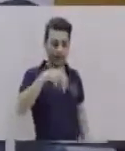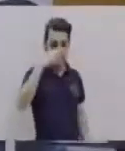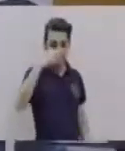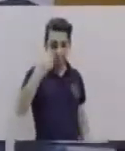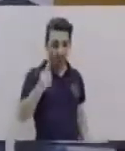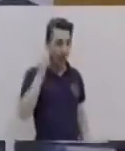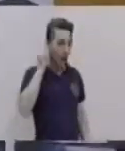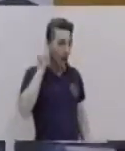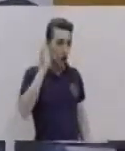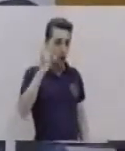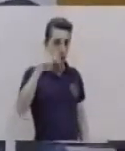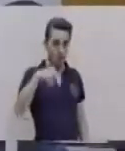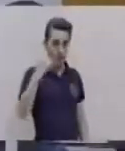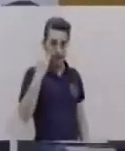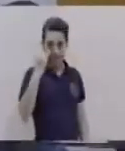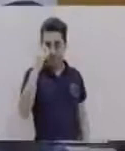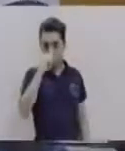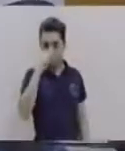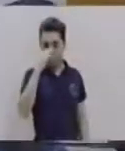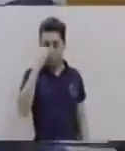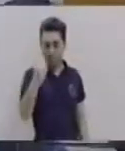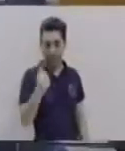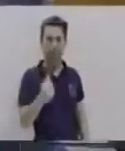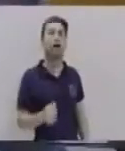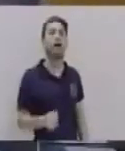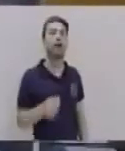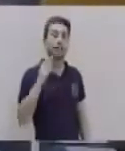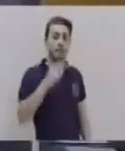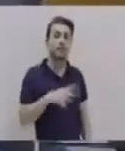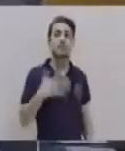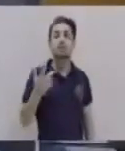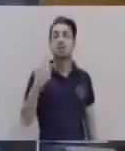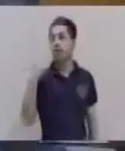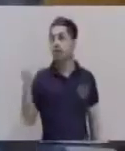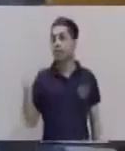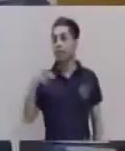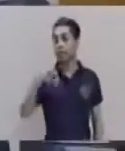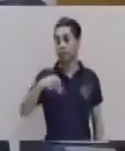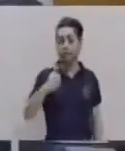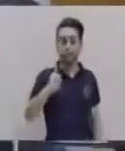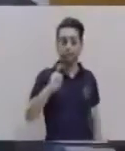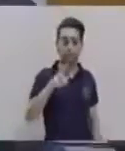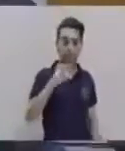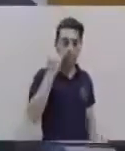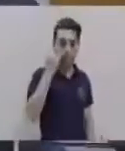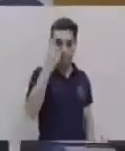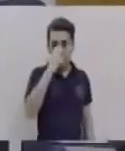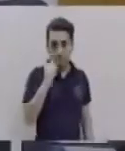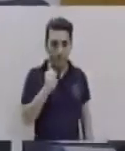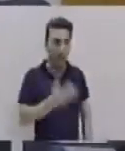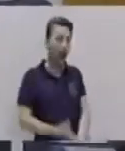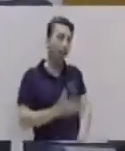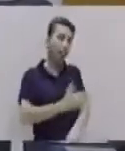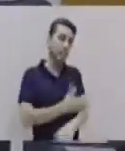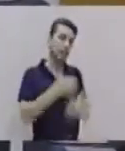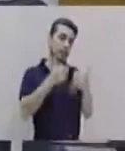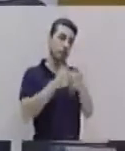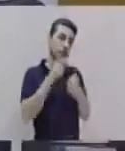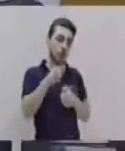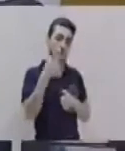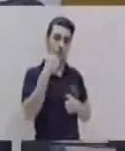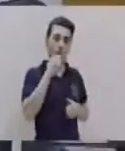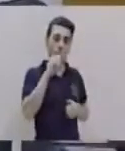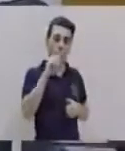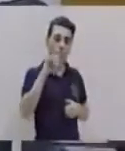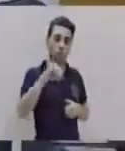es el nombre correcto, no el malo de la historia, sino que el antagonista es Paris, que era el prometido de Julieta. Pero recuérdate que en aquellos